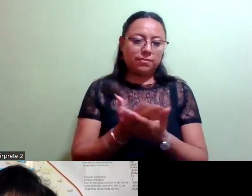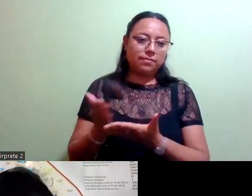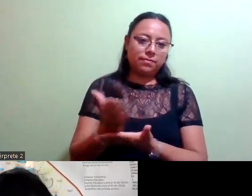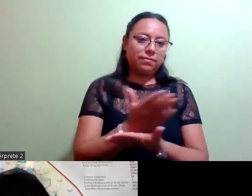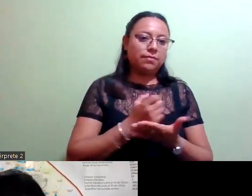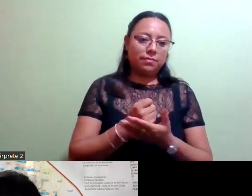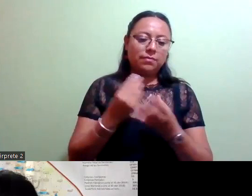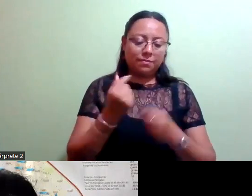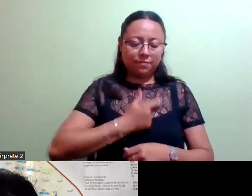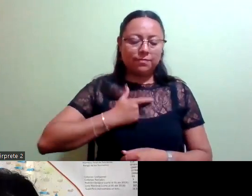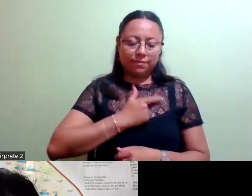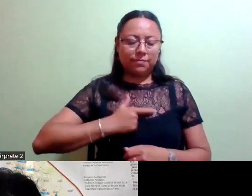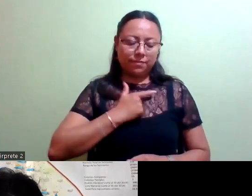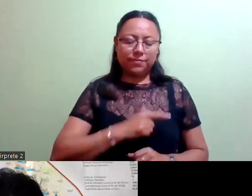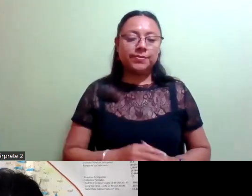Con gusto.